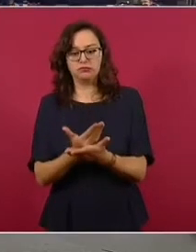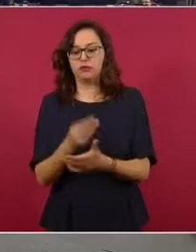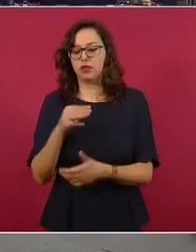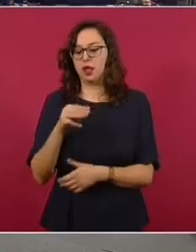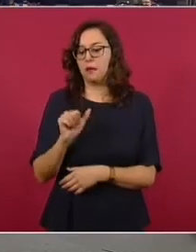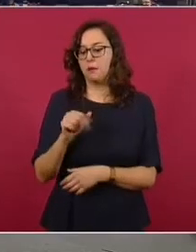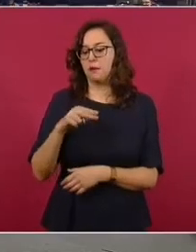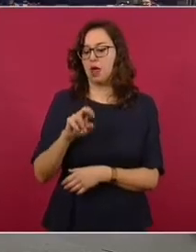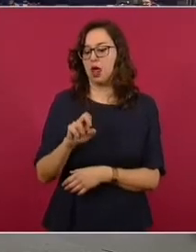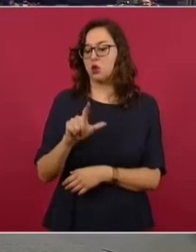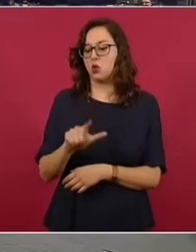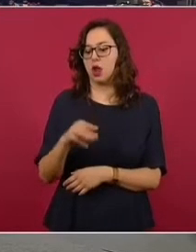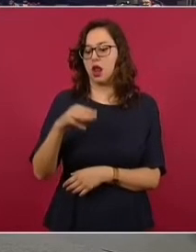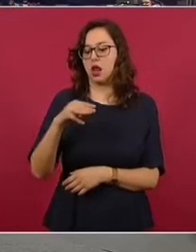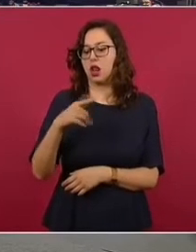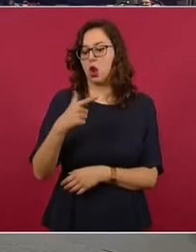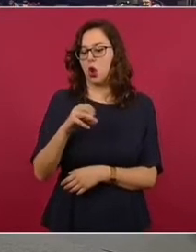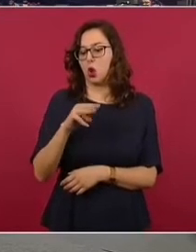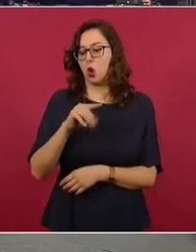opositor fundador del PAN,